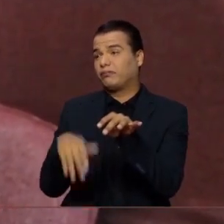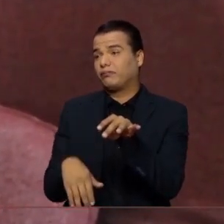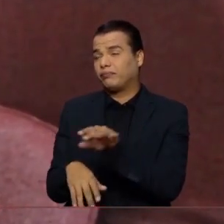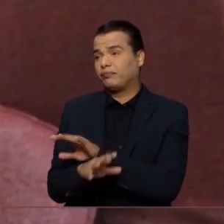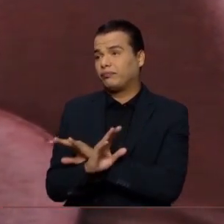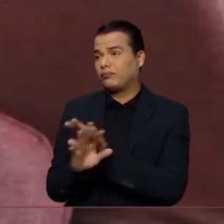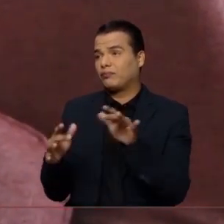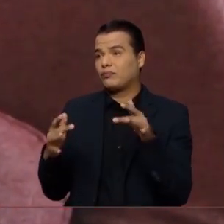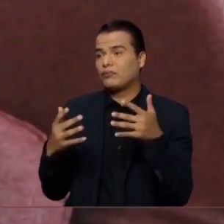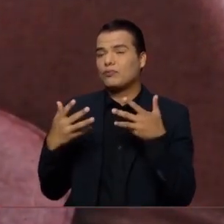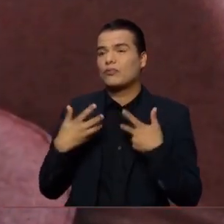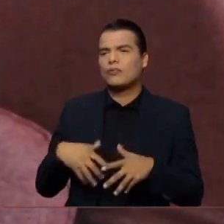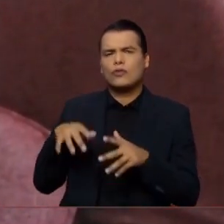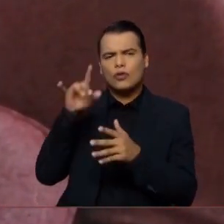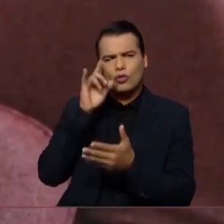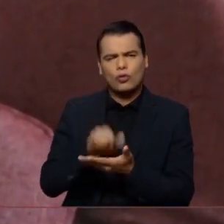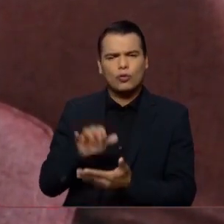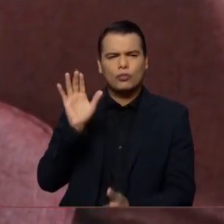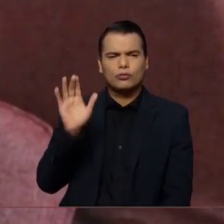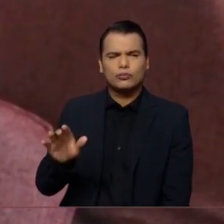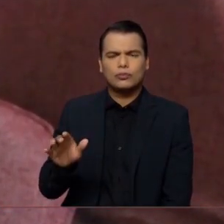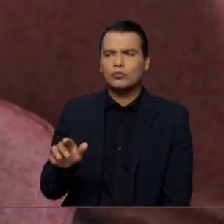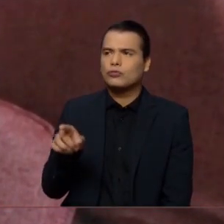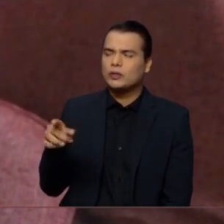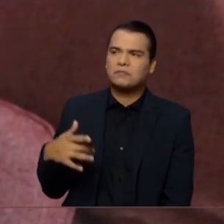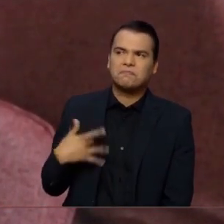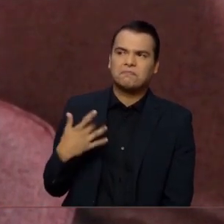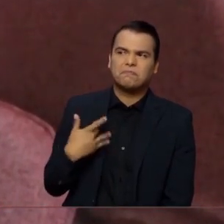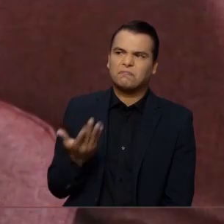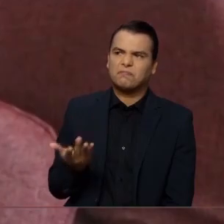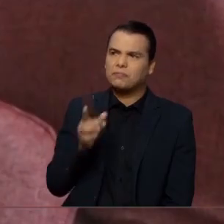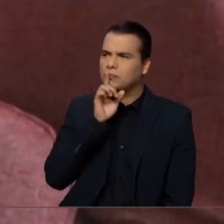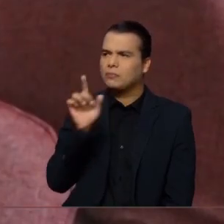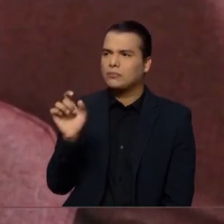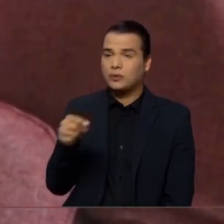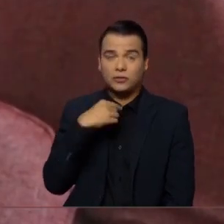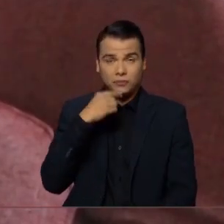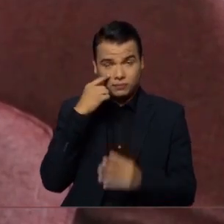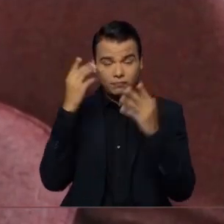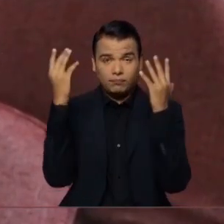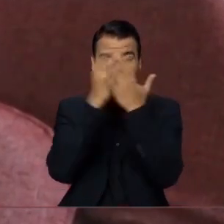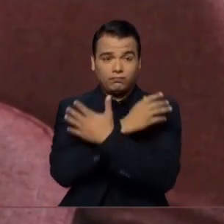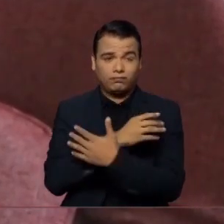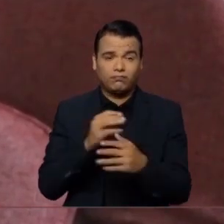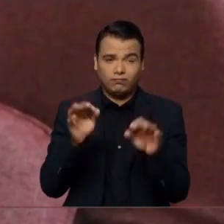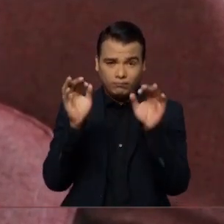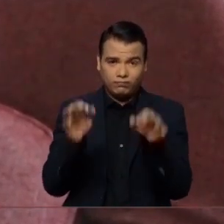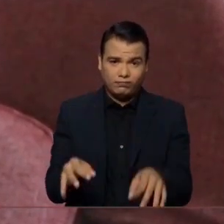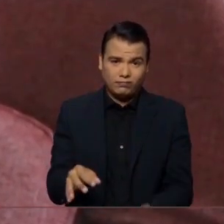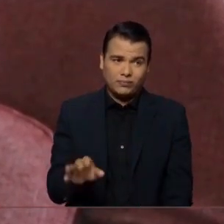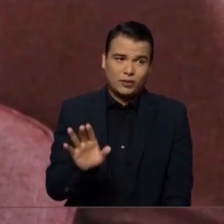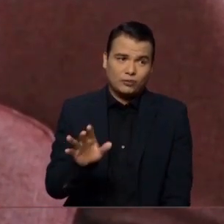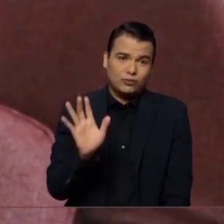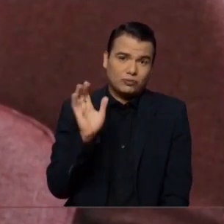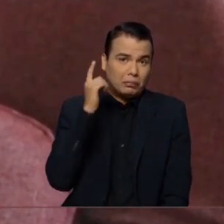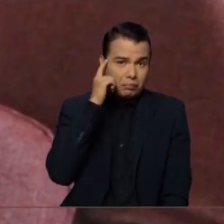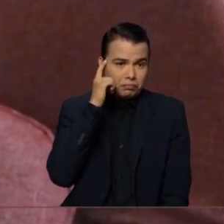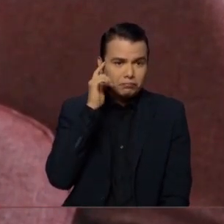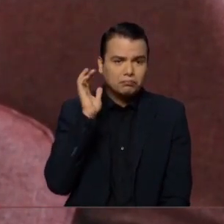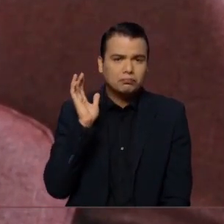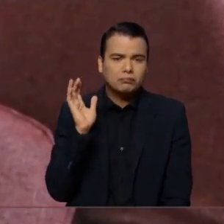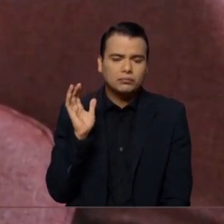bien, sí, que es enemigo de todo proceso, ¿cómo le cayó? Como una sorpresa. Y uno espera